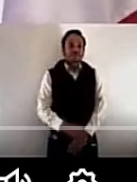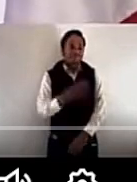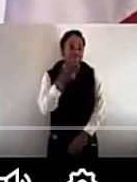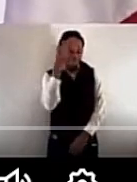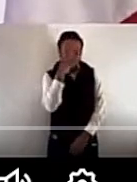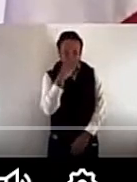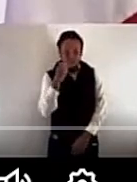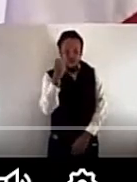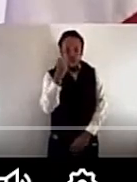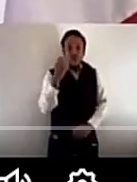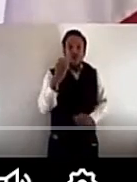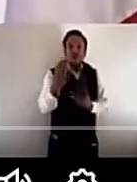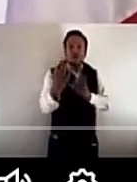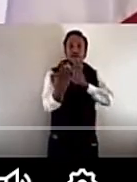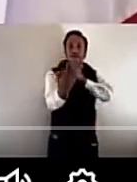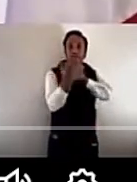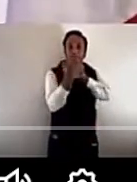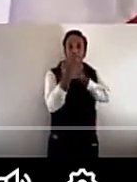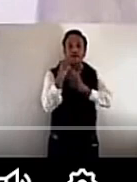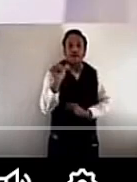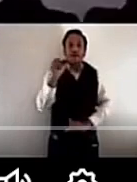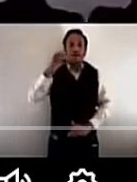despertares entusiasmo